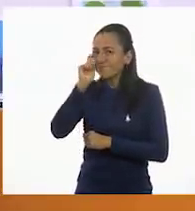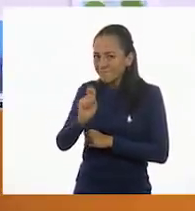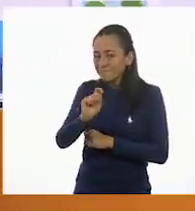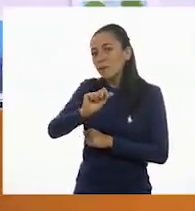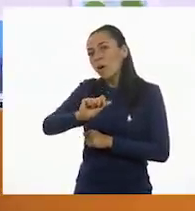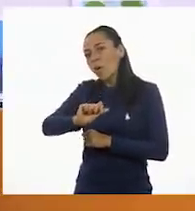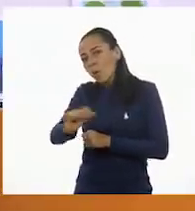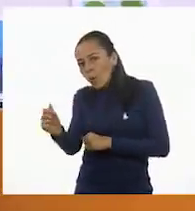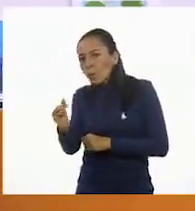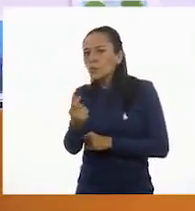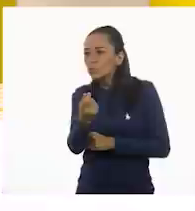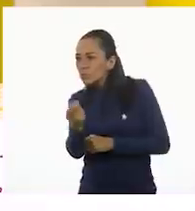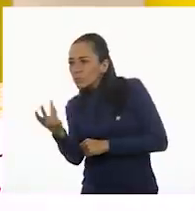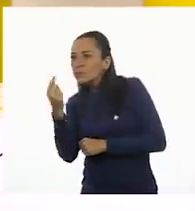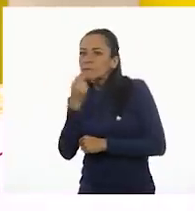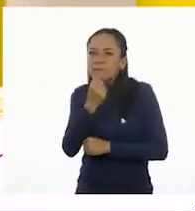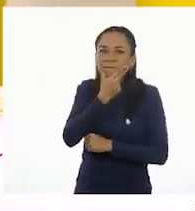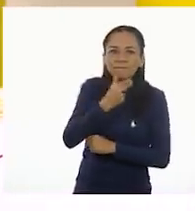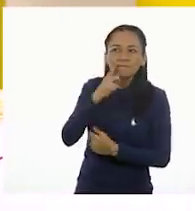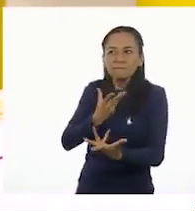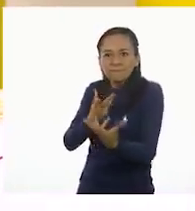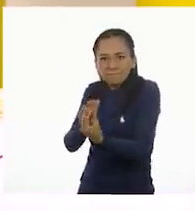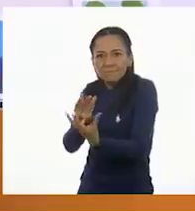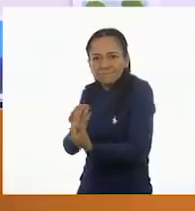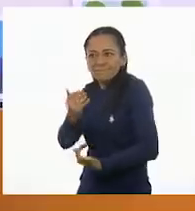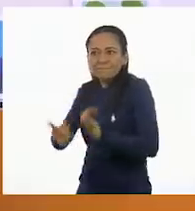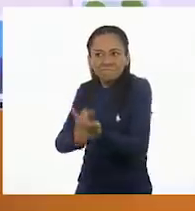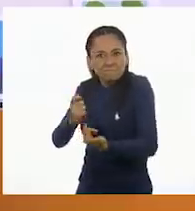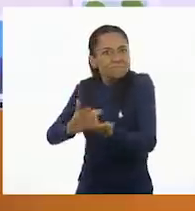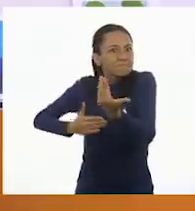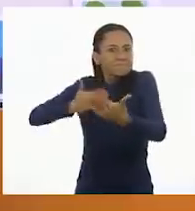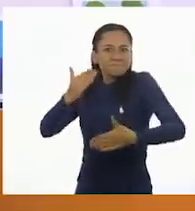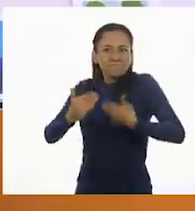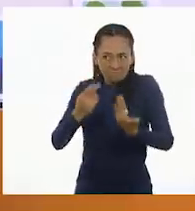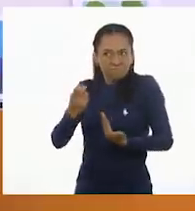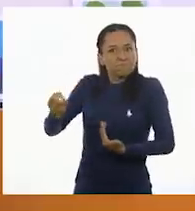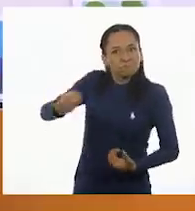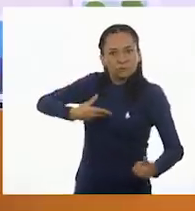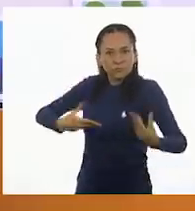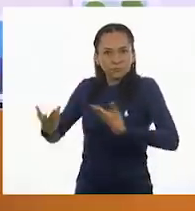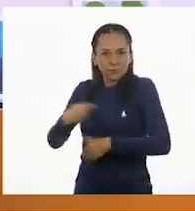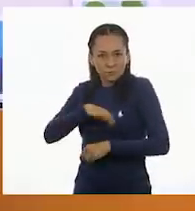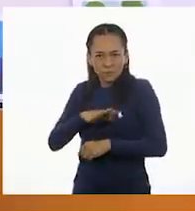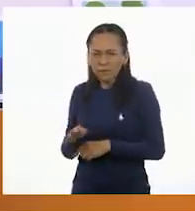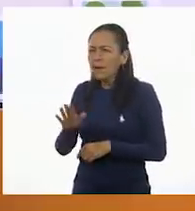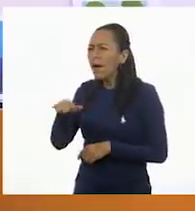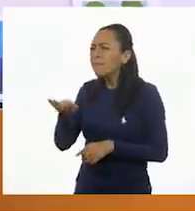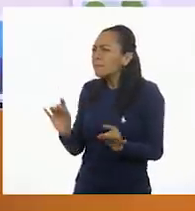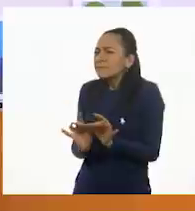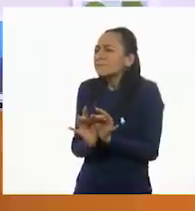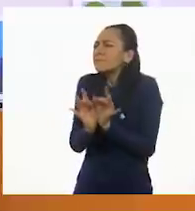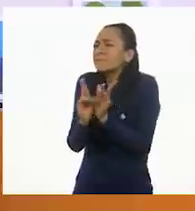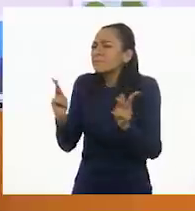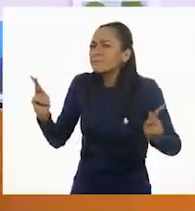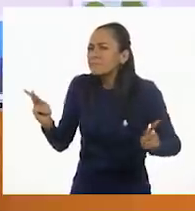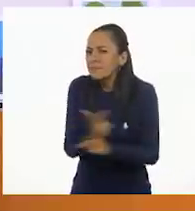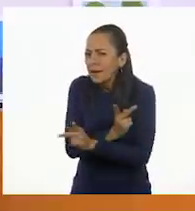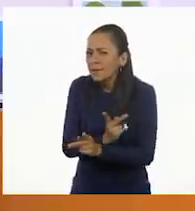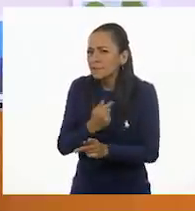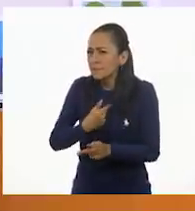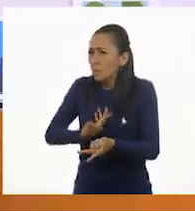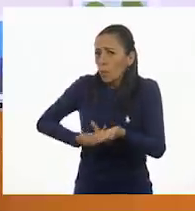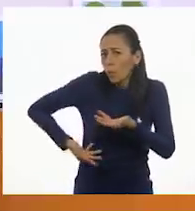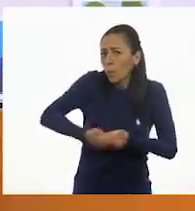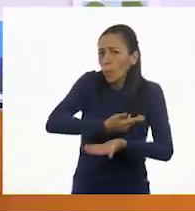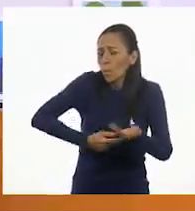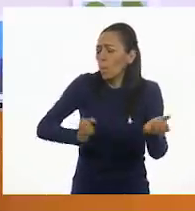y esto nos enriquece. ¿Qué pasa si no comparto nada y juego solo? ¿Qué sucedería?